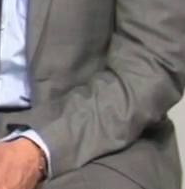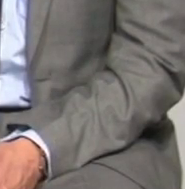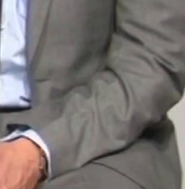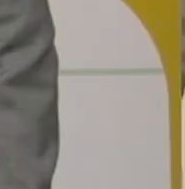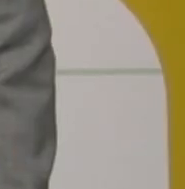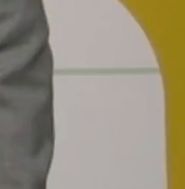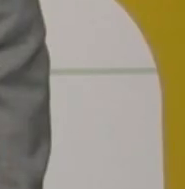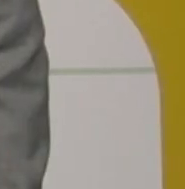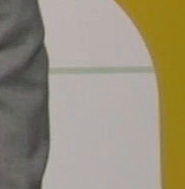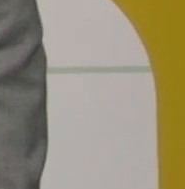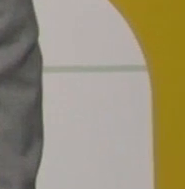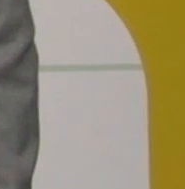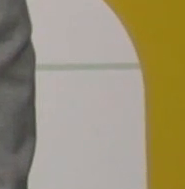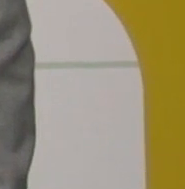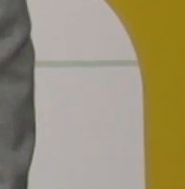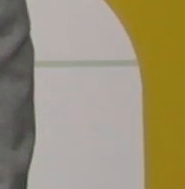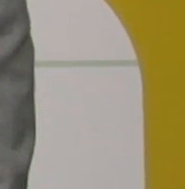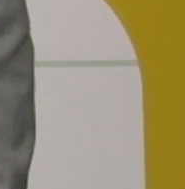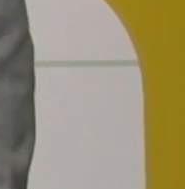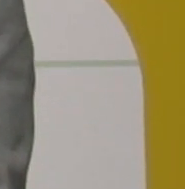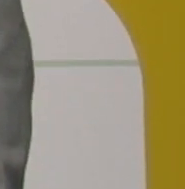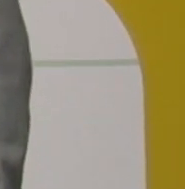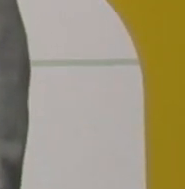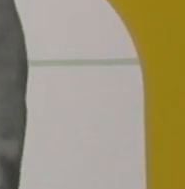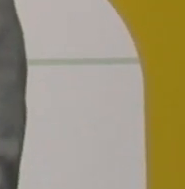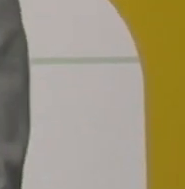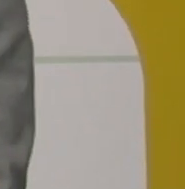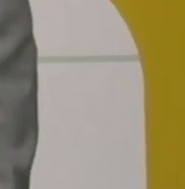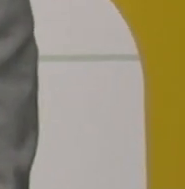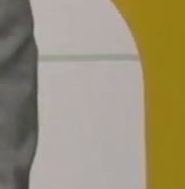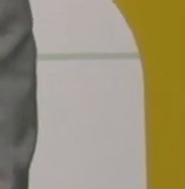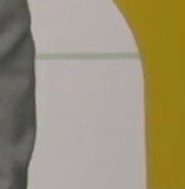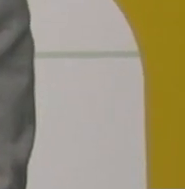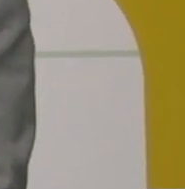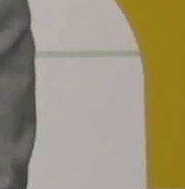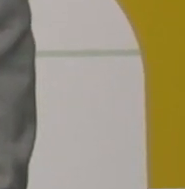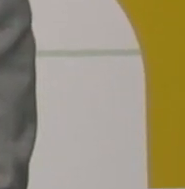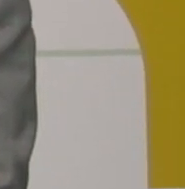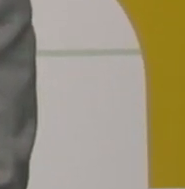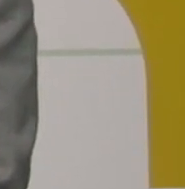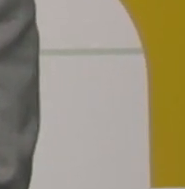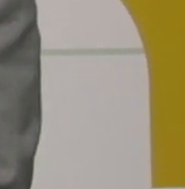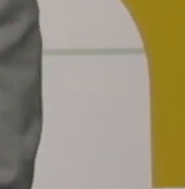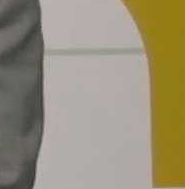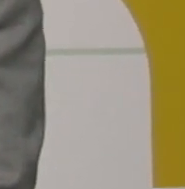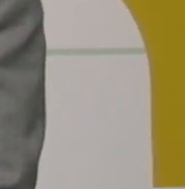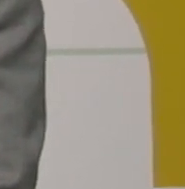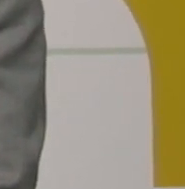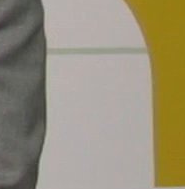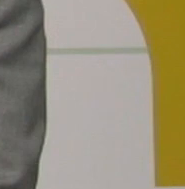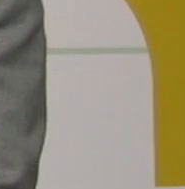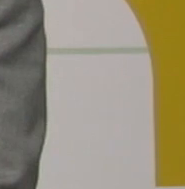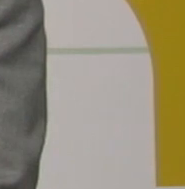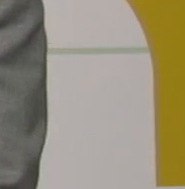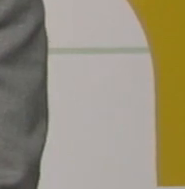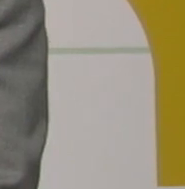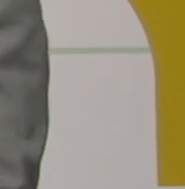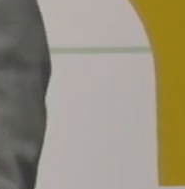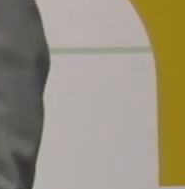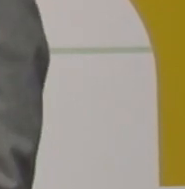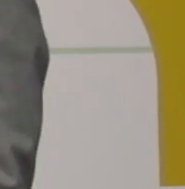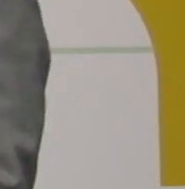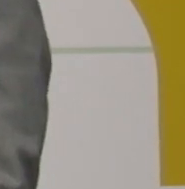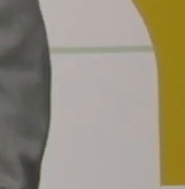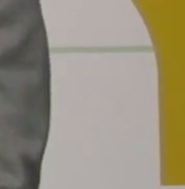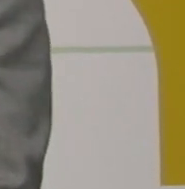Salazar. Nosotros veníamos rezagados en los mecanismos de transmisión de señales de televisión y entonces tomamos una decisión